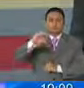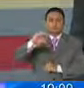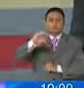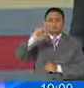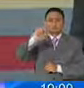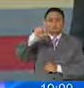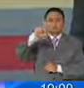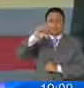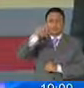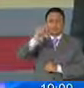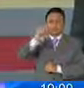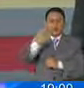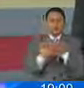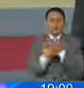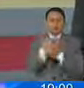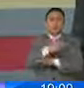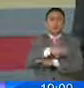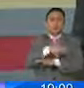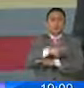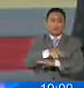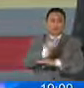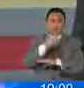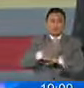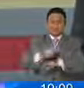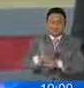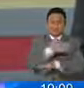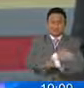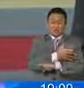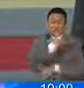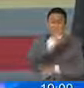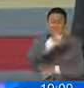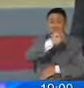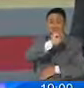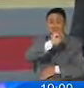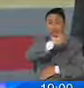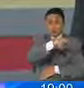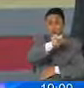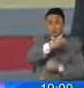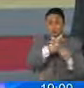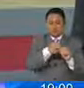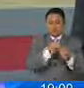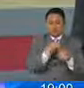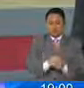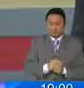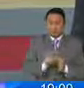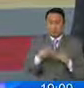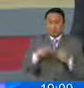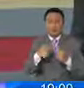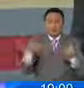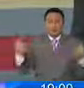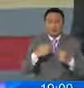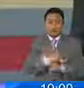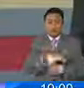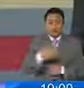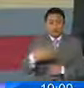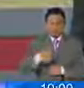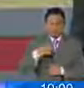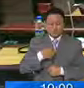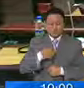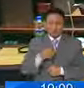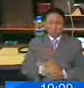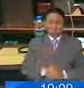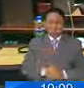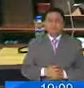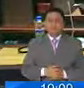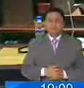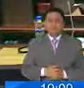general del estado, luego de la renuncia de Galo Chiriboga. La posesión se dio en medio de críticas de los legisladores de la oposición. Invitamos